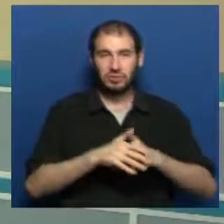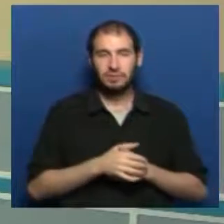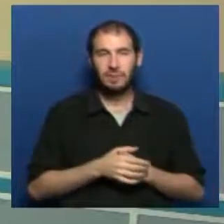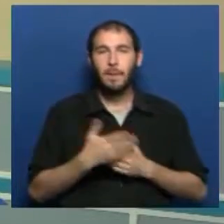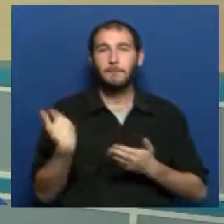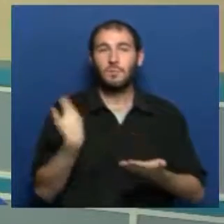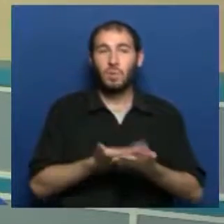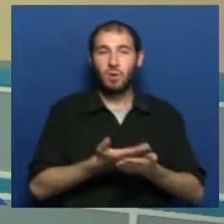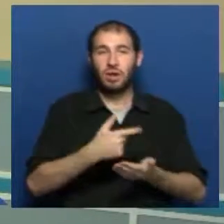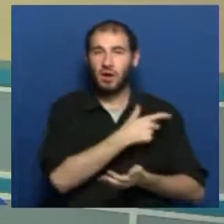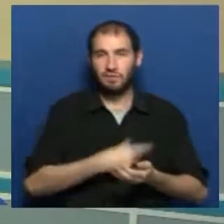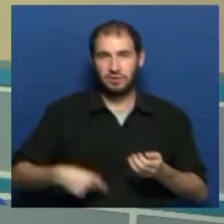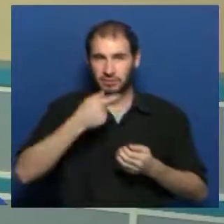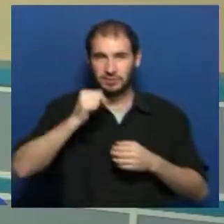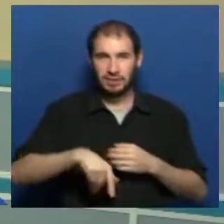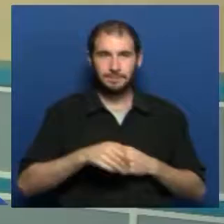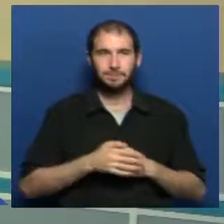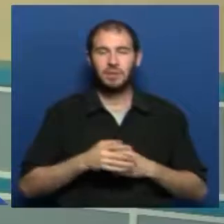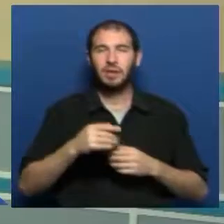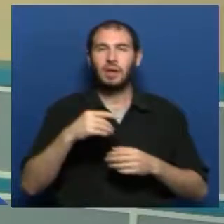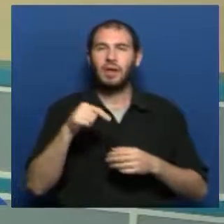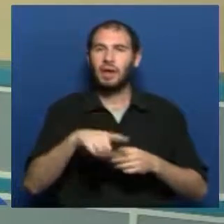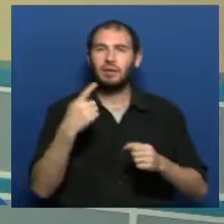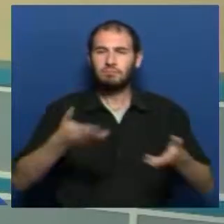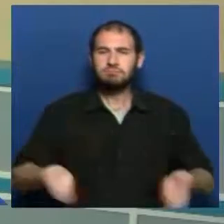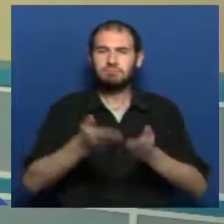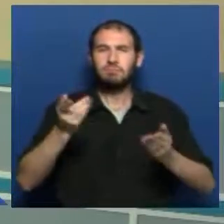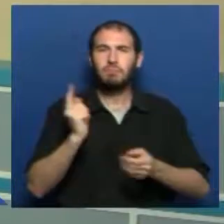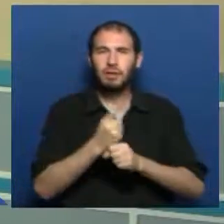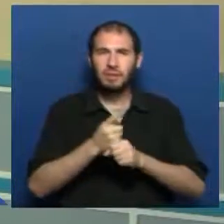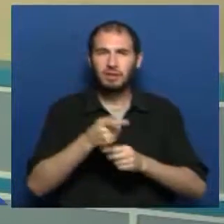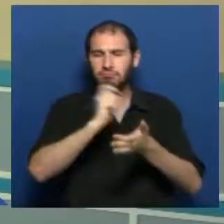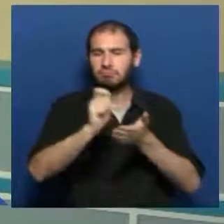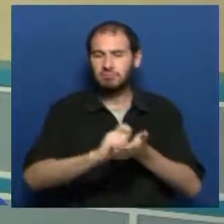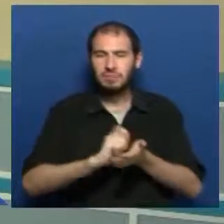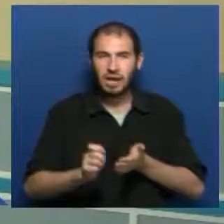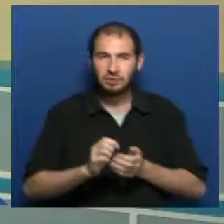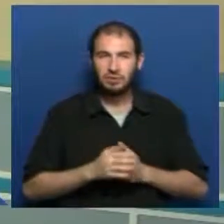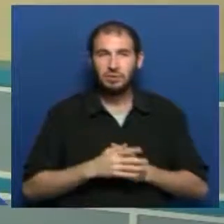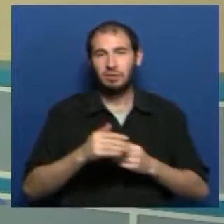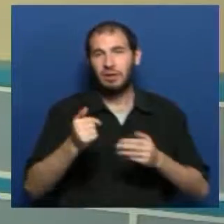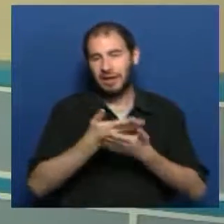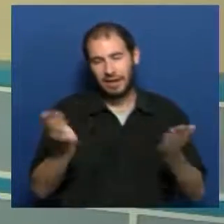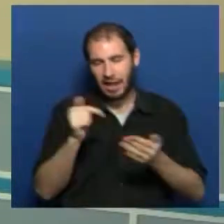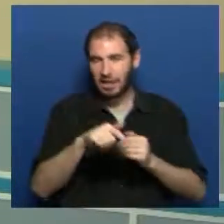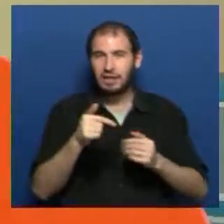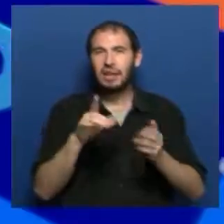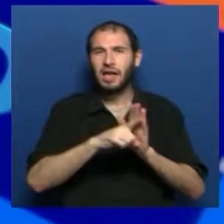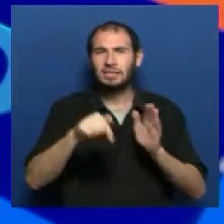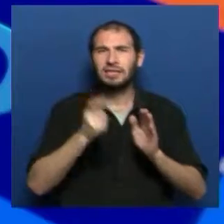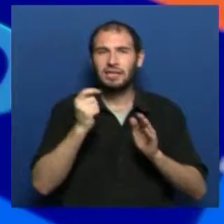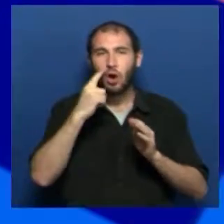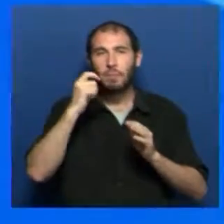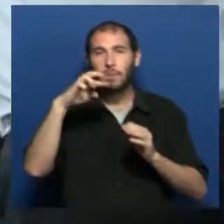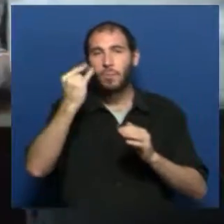que propuso el Ejecutivo. Su principal impulsor y el redactor en gran parte de esta normativa es